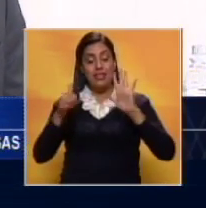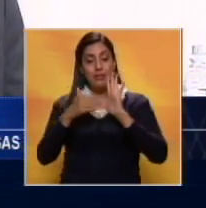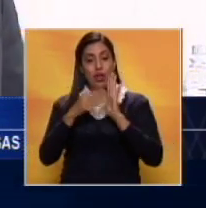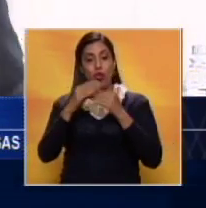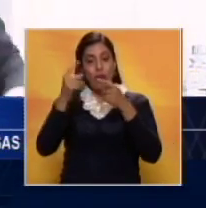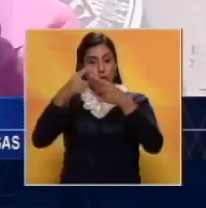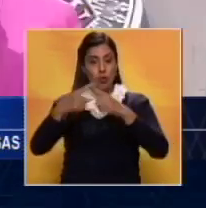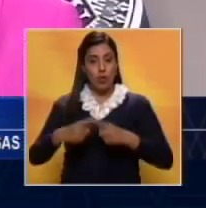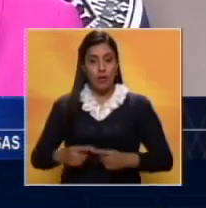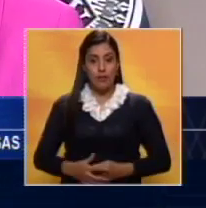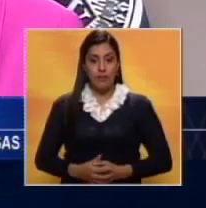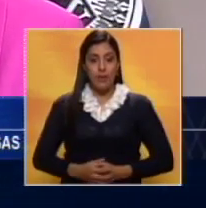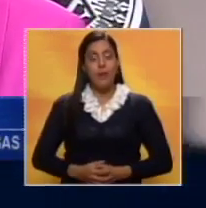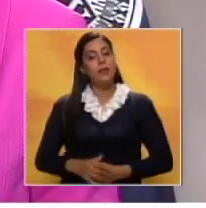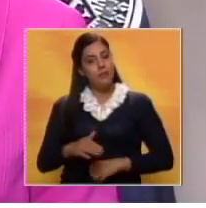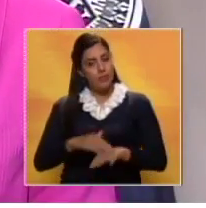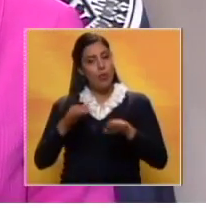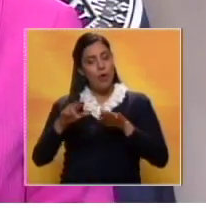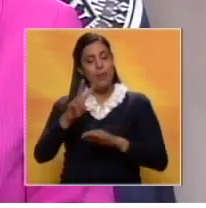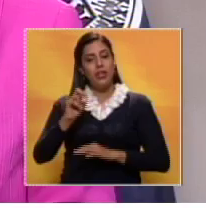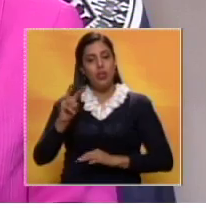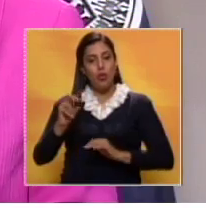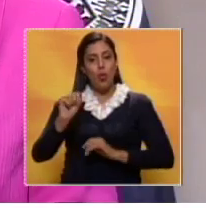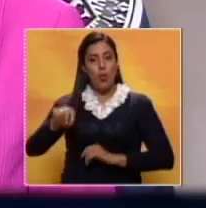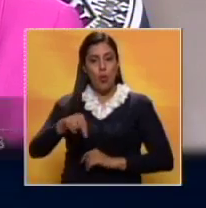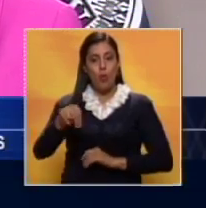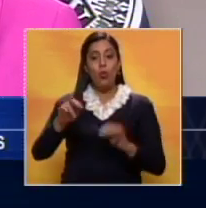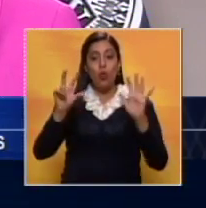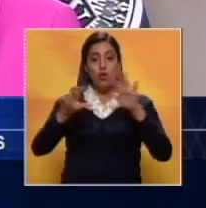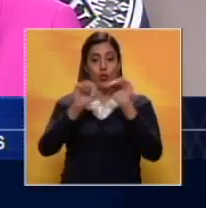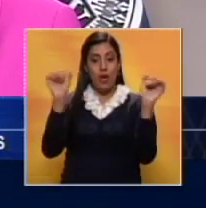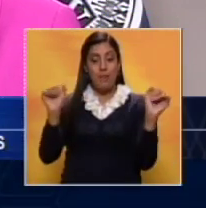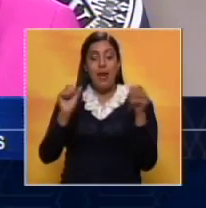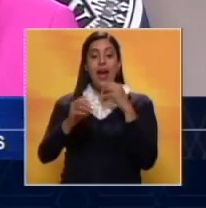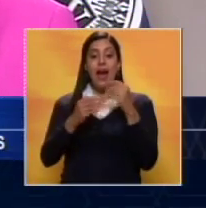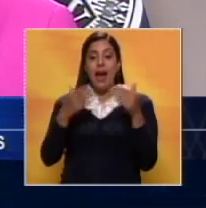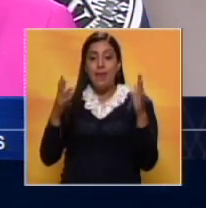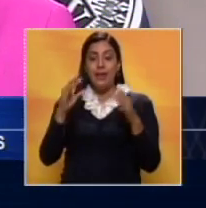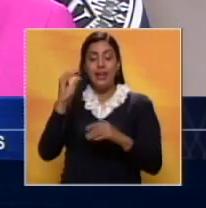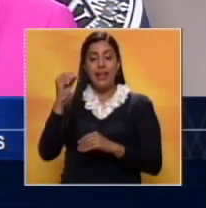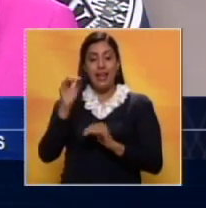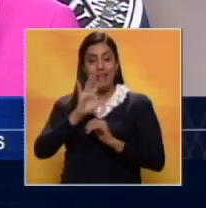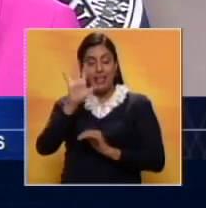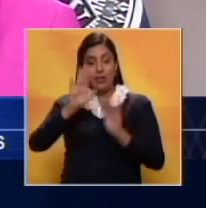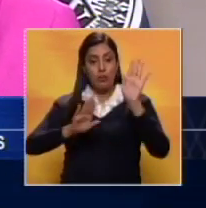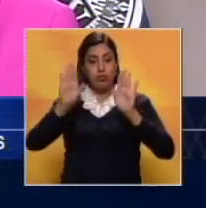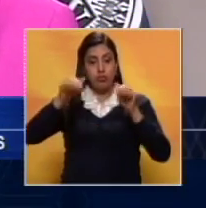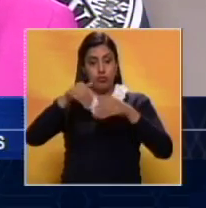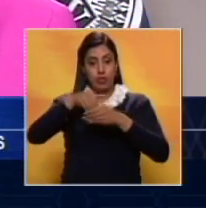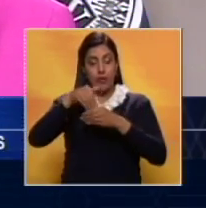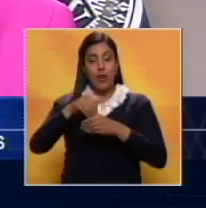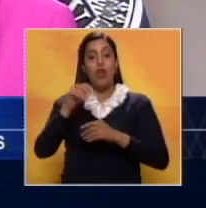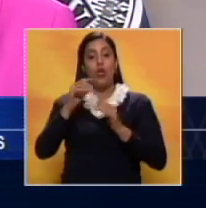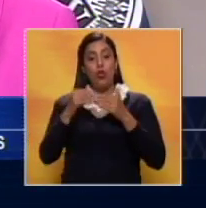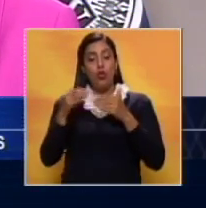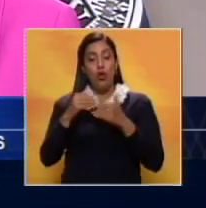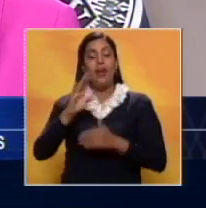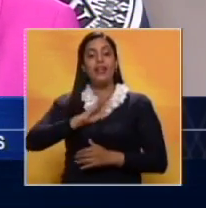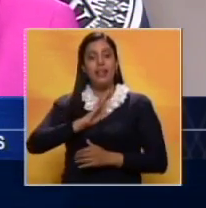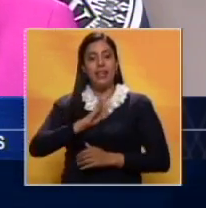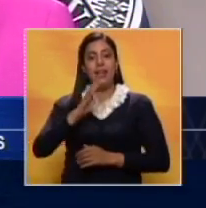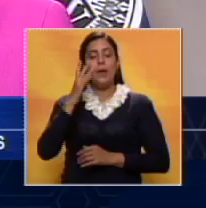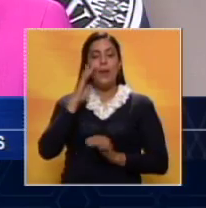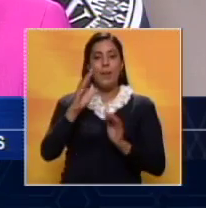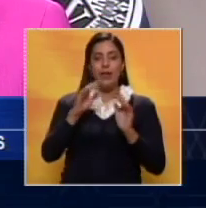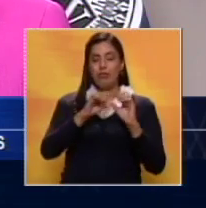$89.806.000 en total. Este jueves 22 de junio, a partir de las 8 de la mañana, se abrirá la quinta subasta de divisas. El dólar estará flotando